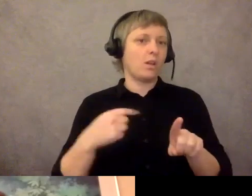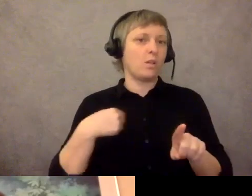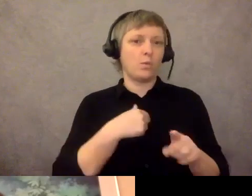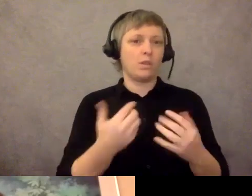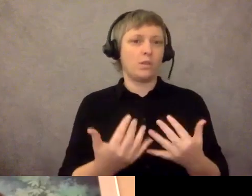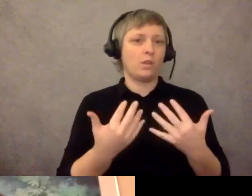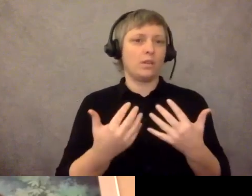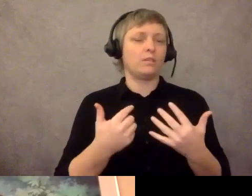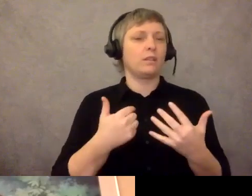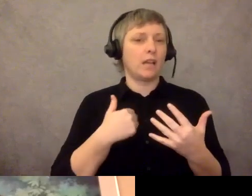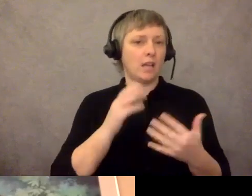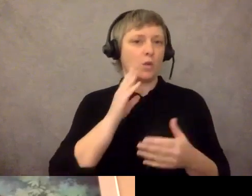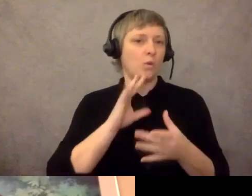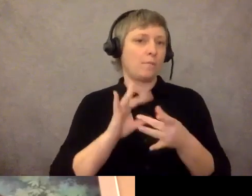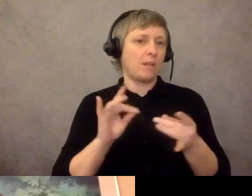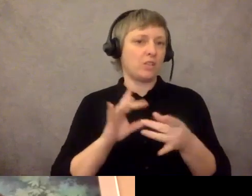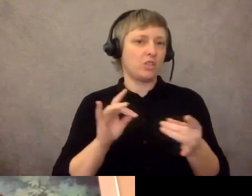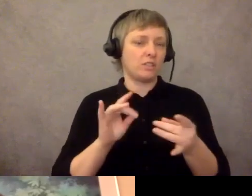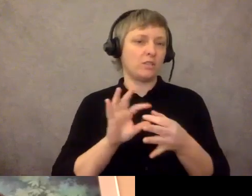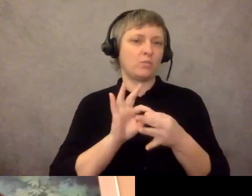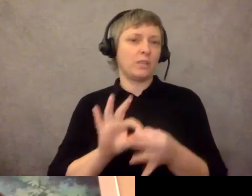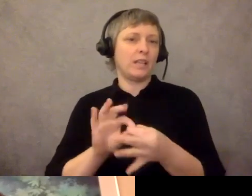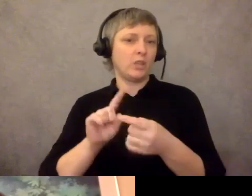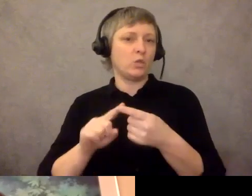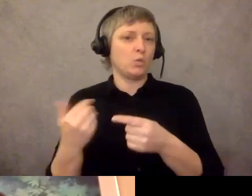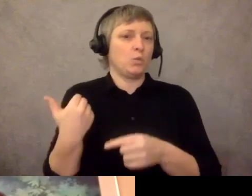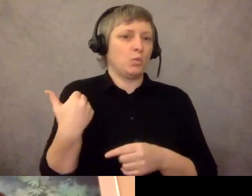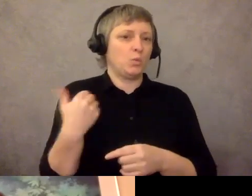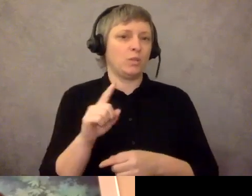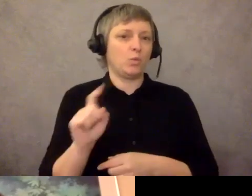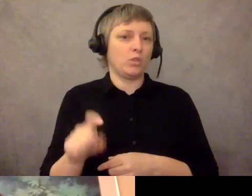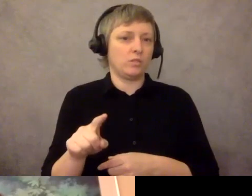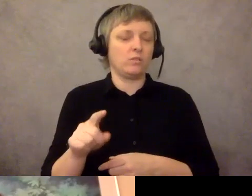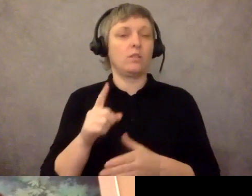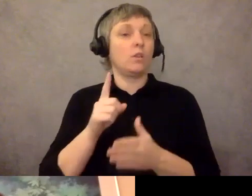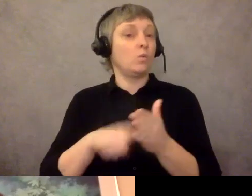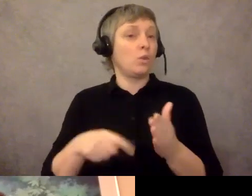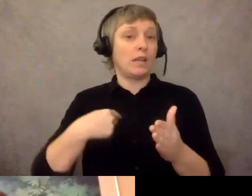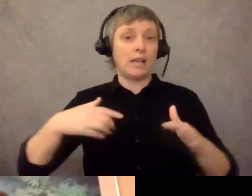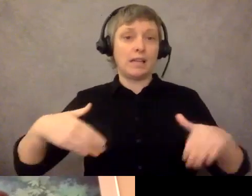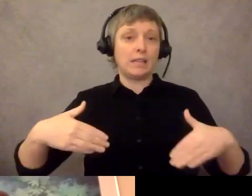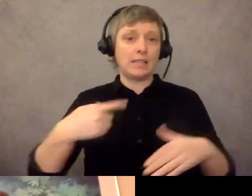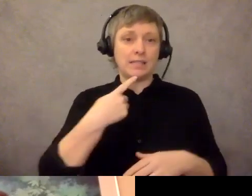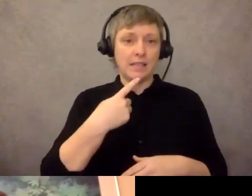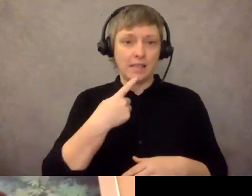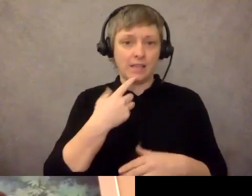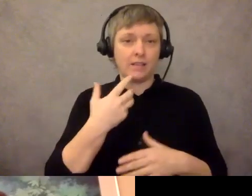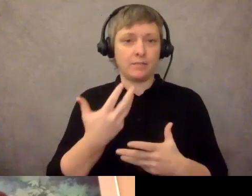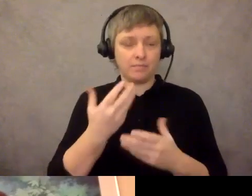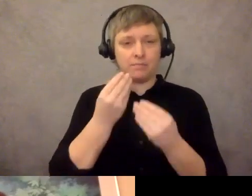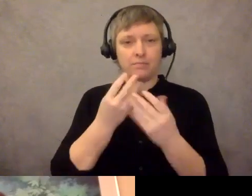en la última pregunta de que lo que no había mencionado, de que el distrito de comisión